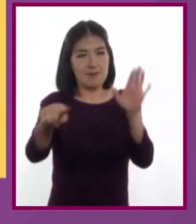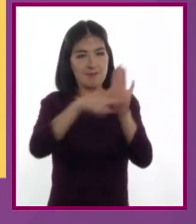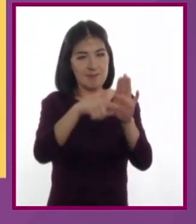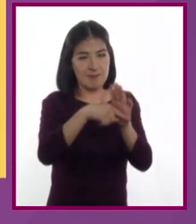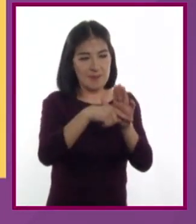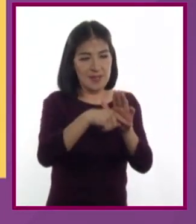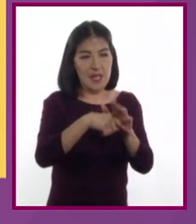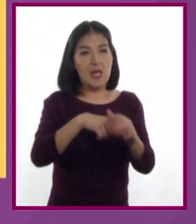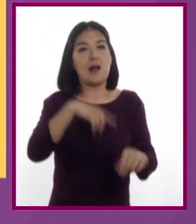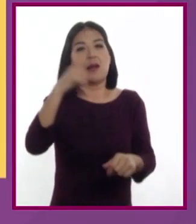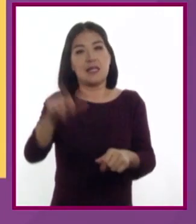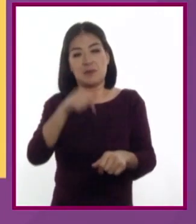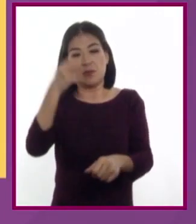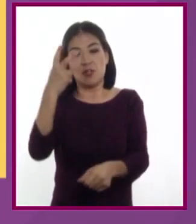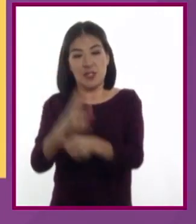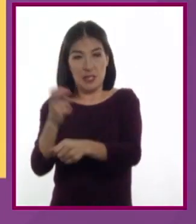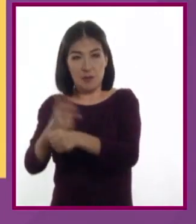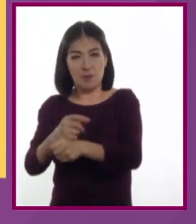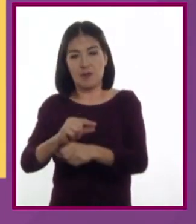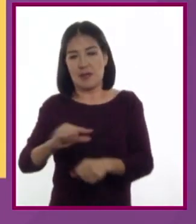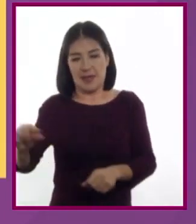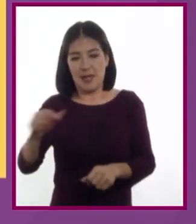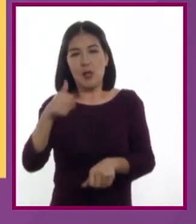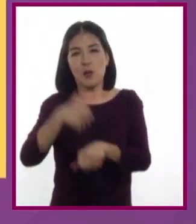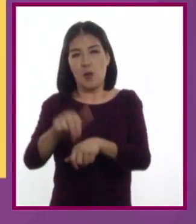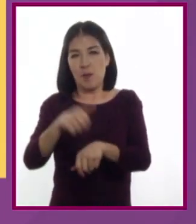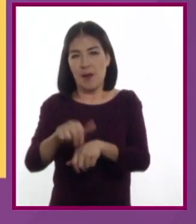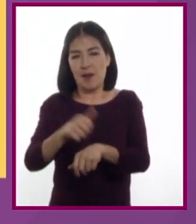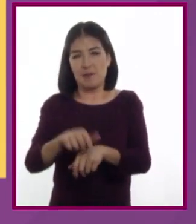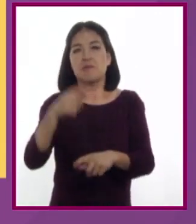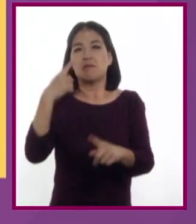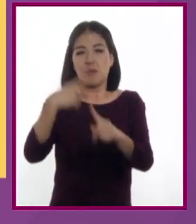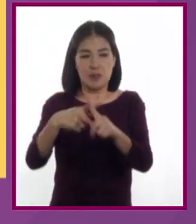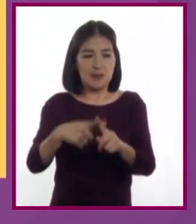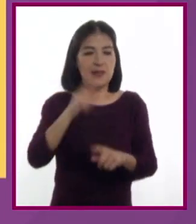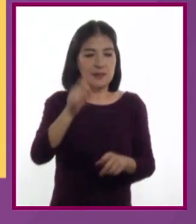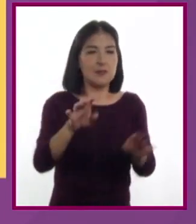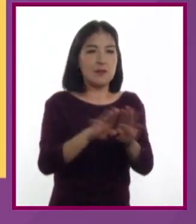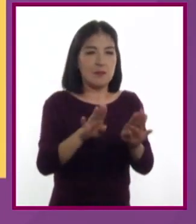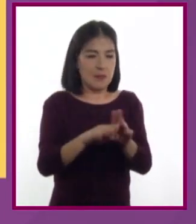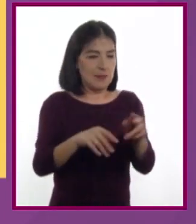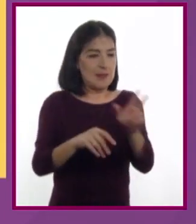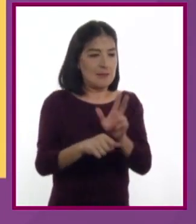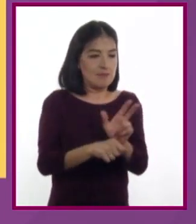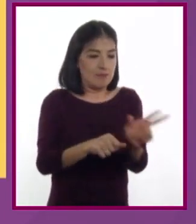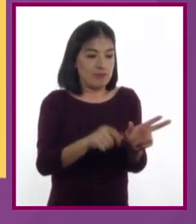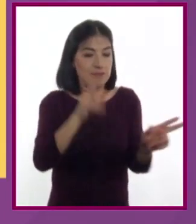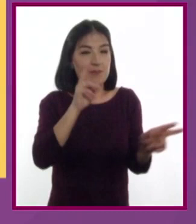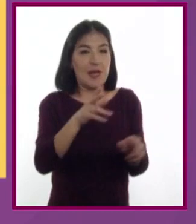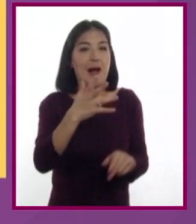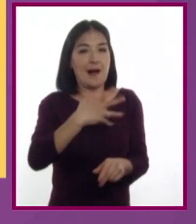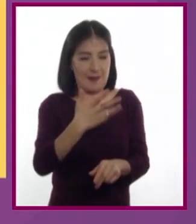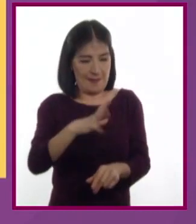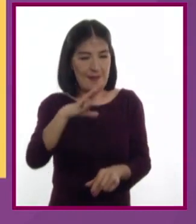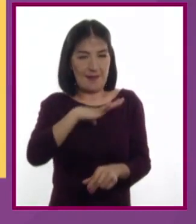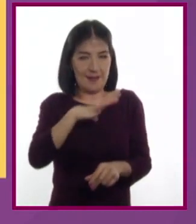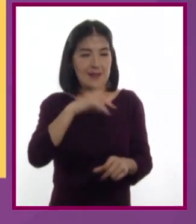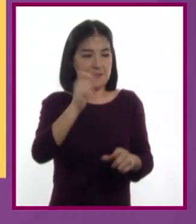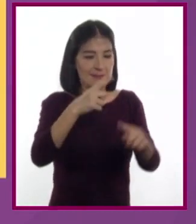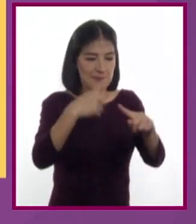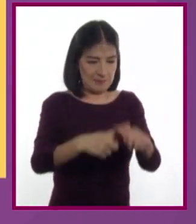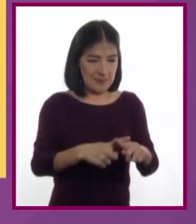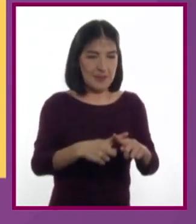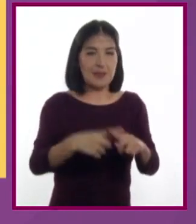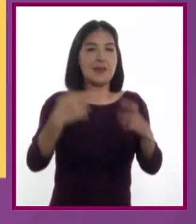número positivo porque el móvil avanza. Entonces tenemos que la multiplicación que representa